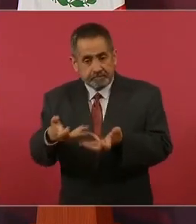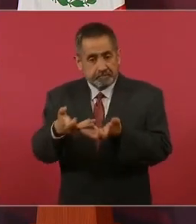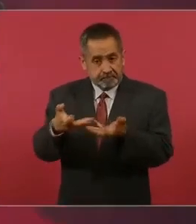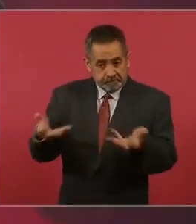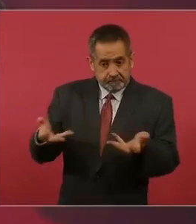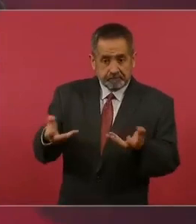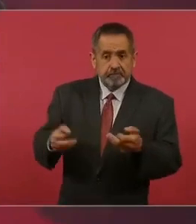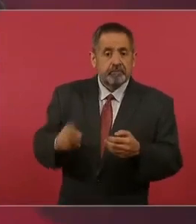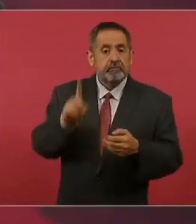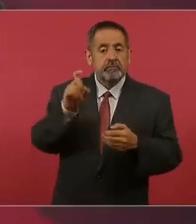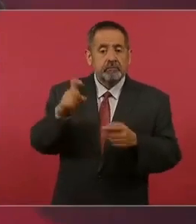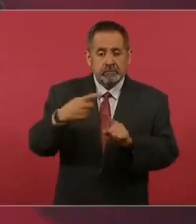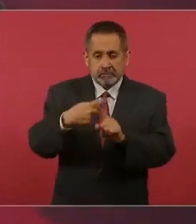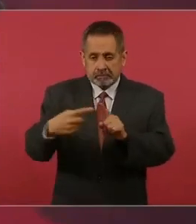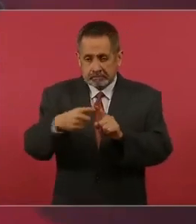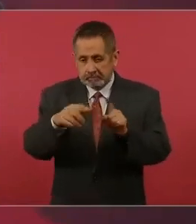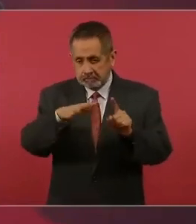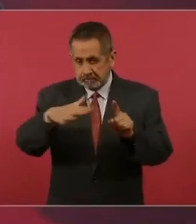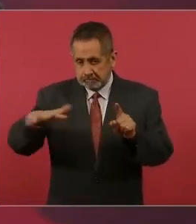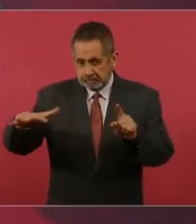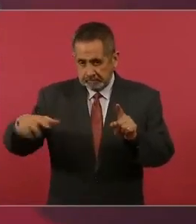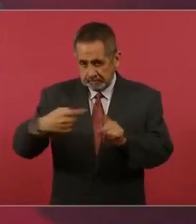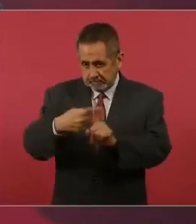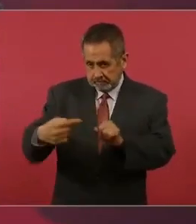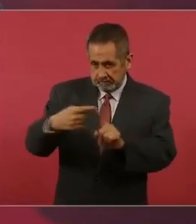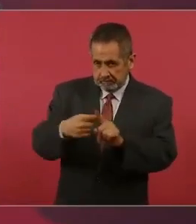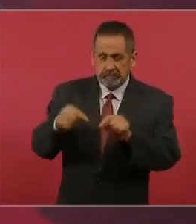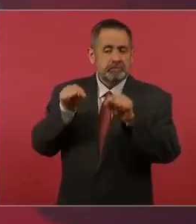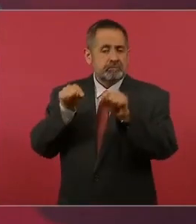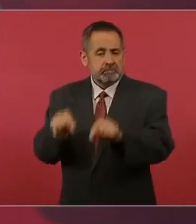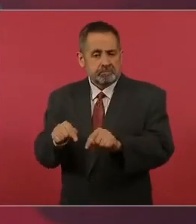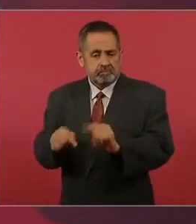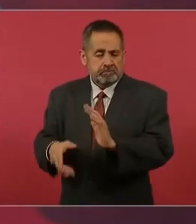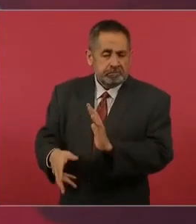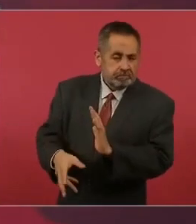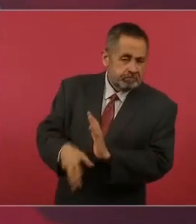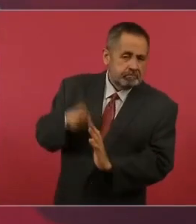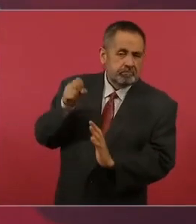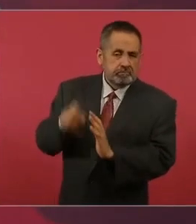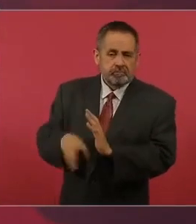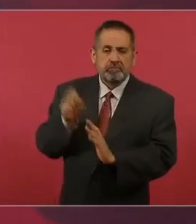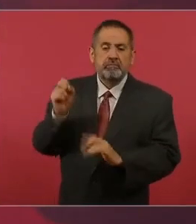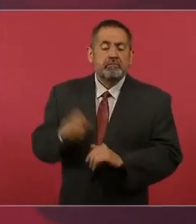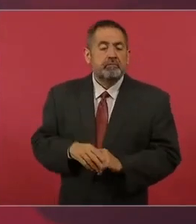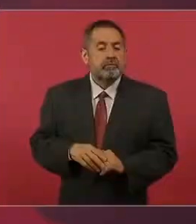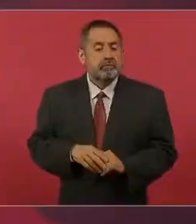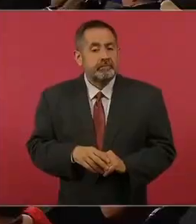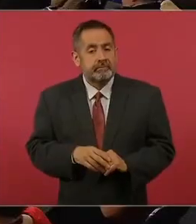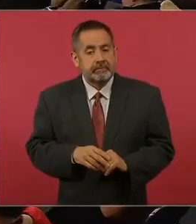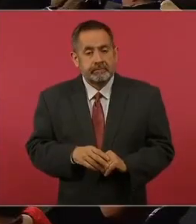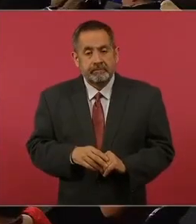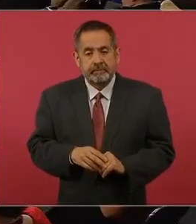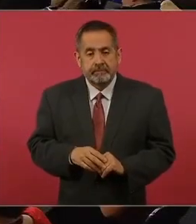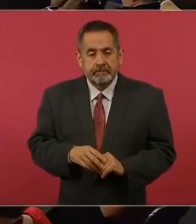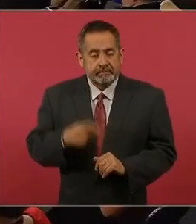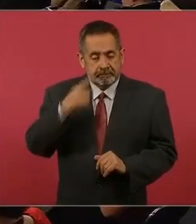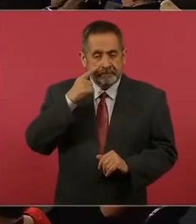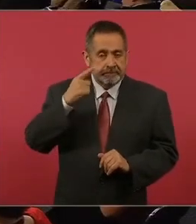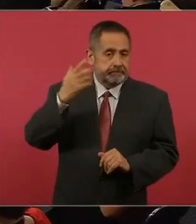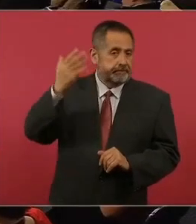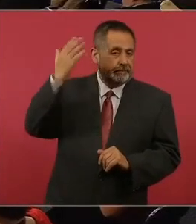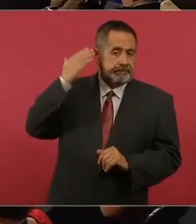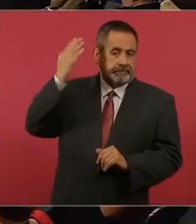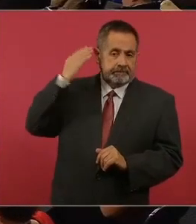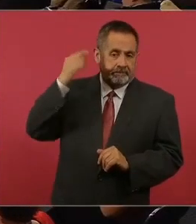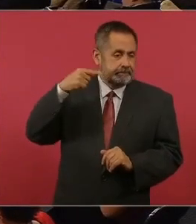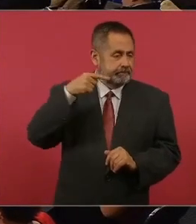tierra, en aguas someras, porque antes lo que hacían de